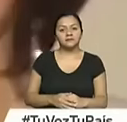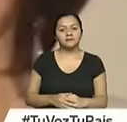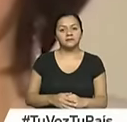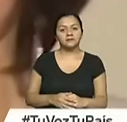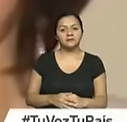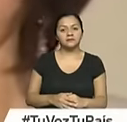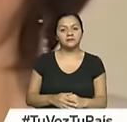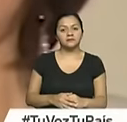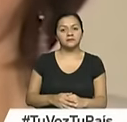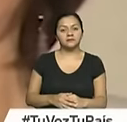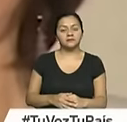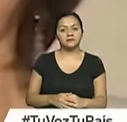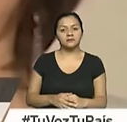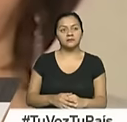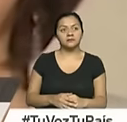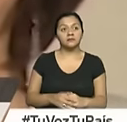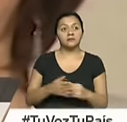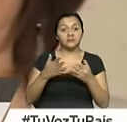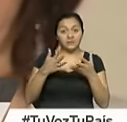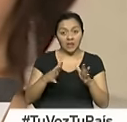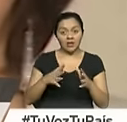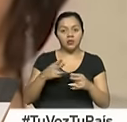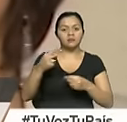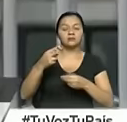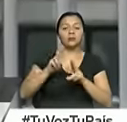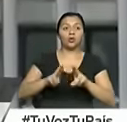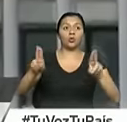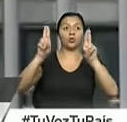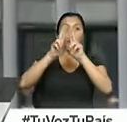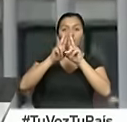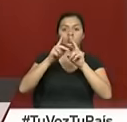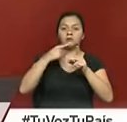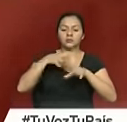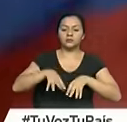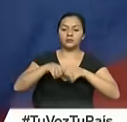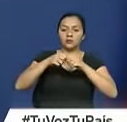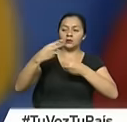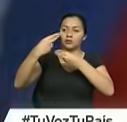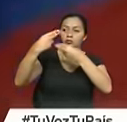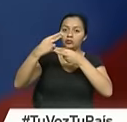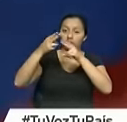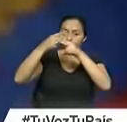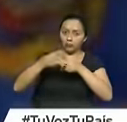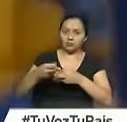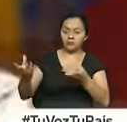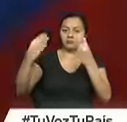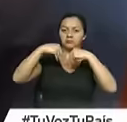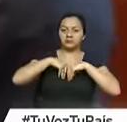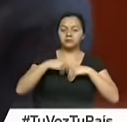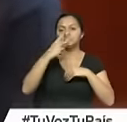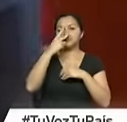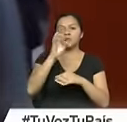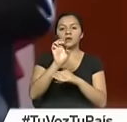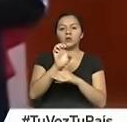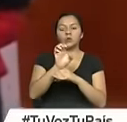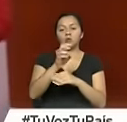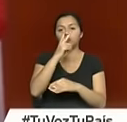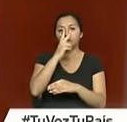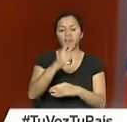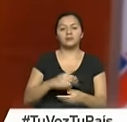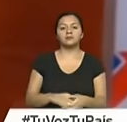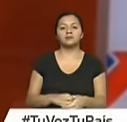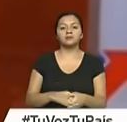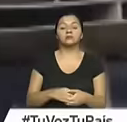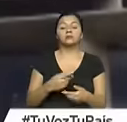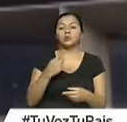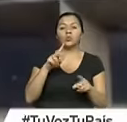Vivienda. Postulados y haber sido designados sedes para esta conferencia pone al Ecuador